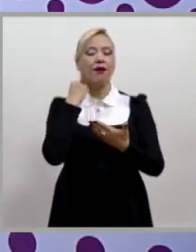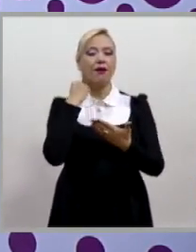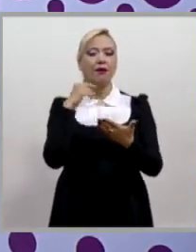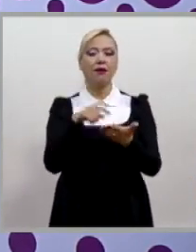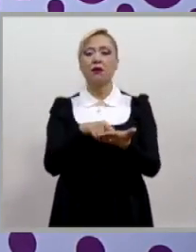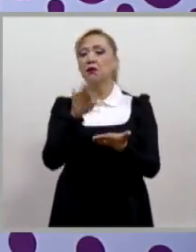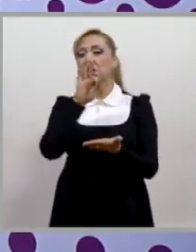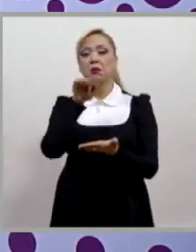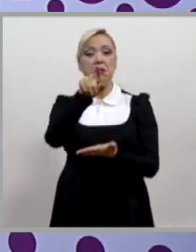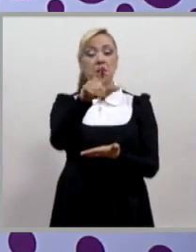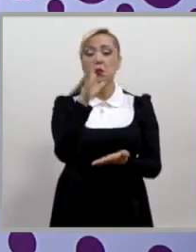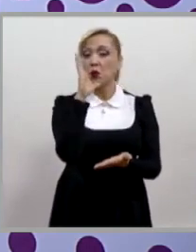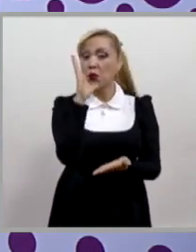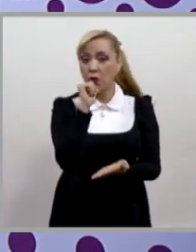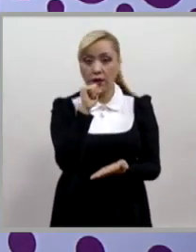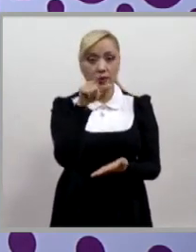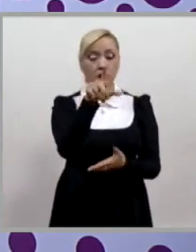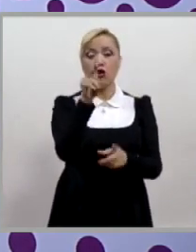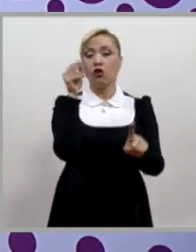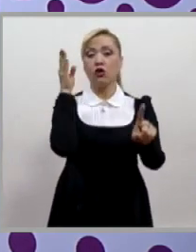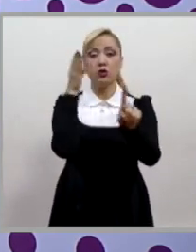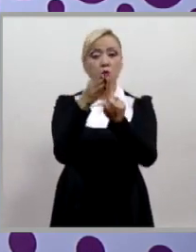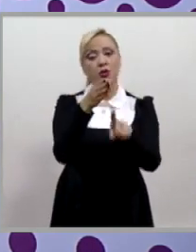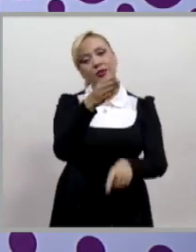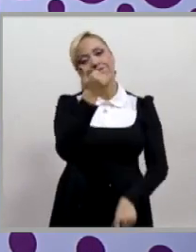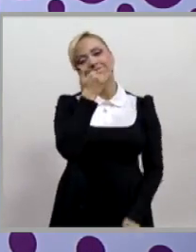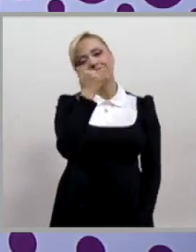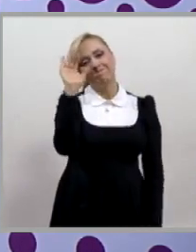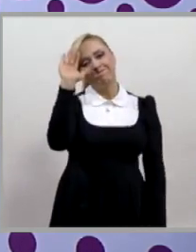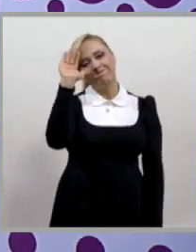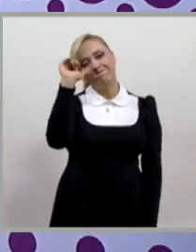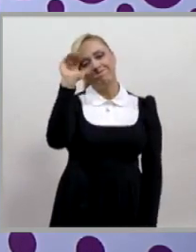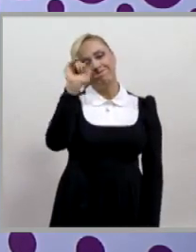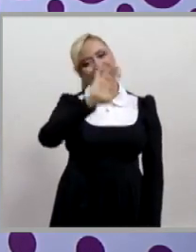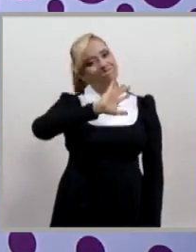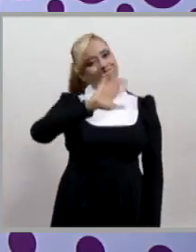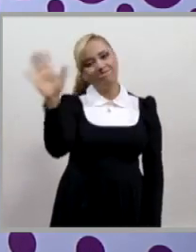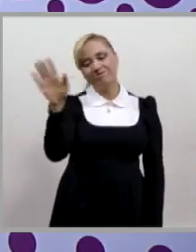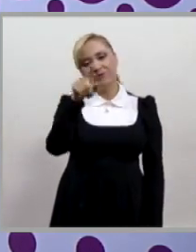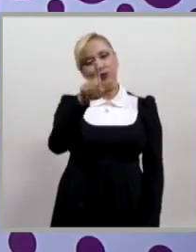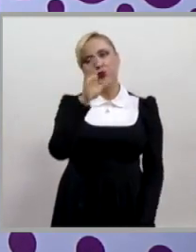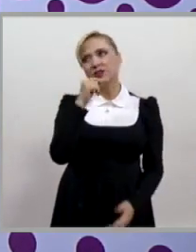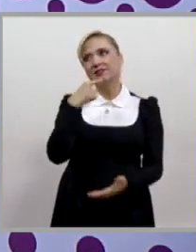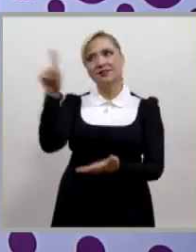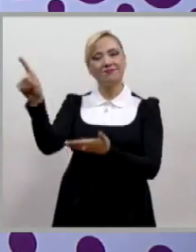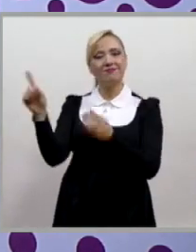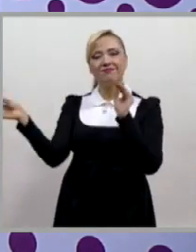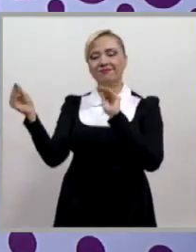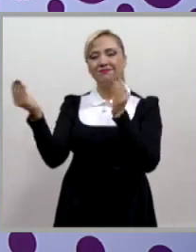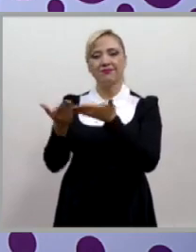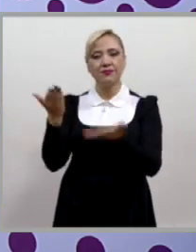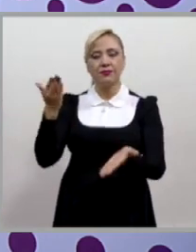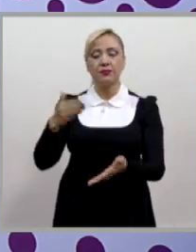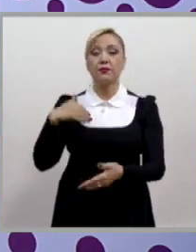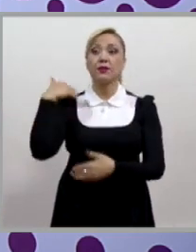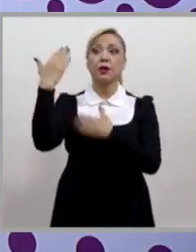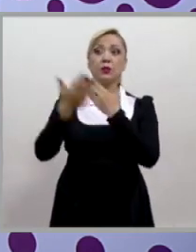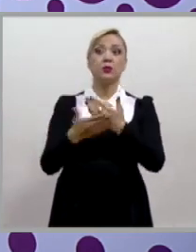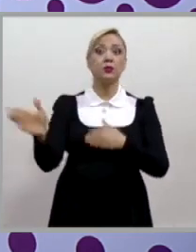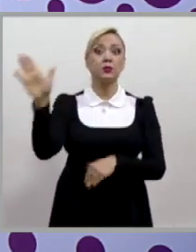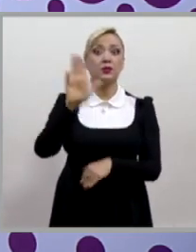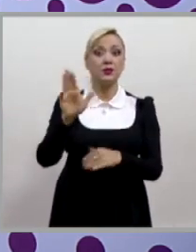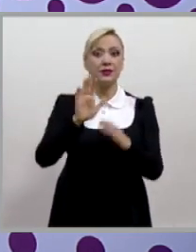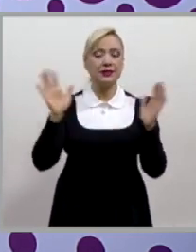interés jurídico, tangible, tal, adiós, ¿no? Entonces hoy en día la Corte, de hecho se discute el próximo miércoles, pues